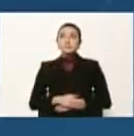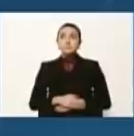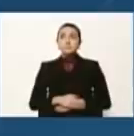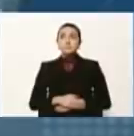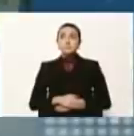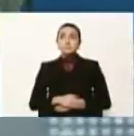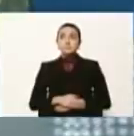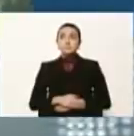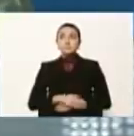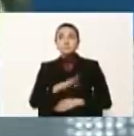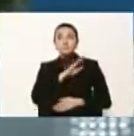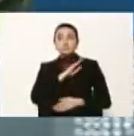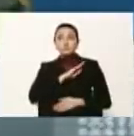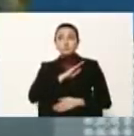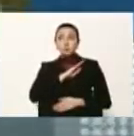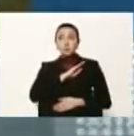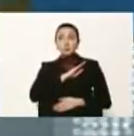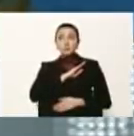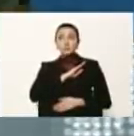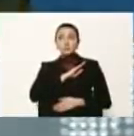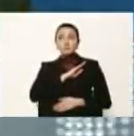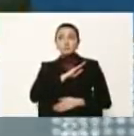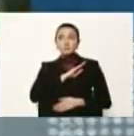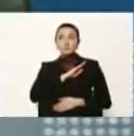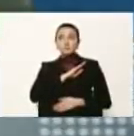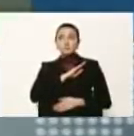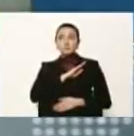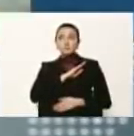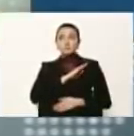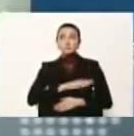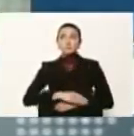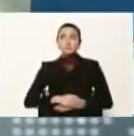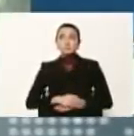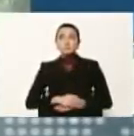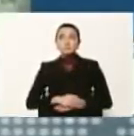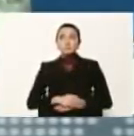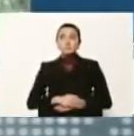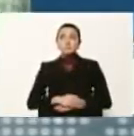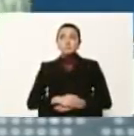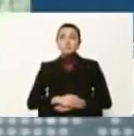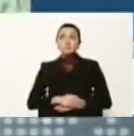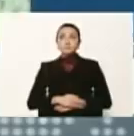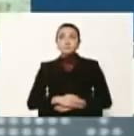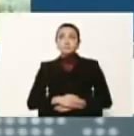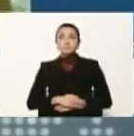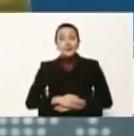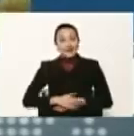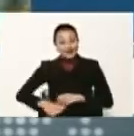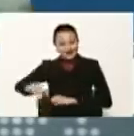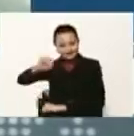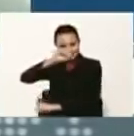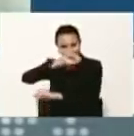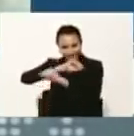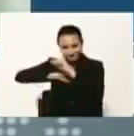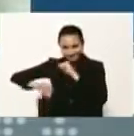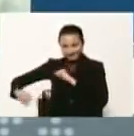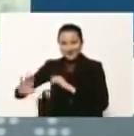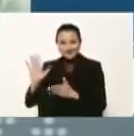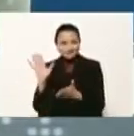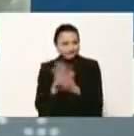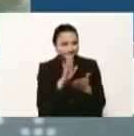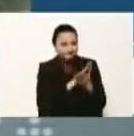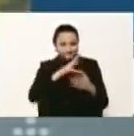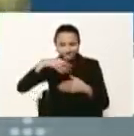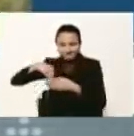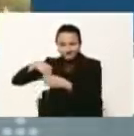nuestra Fuerza Armada Nacional Bolivariana, que tiene constitucionalmente la defensa del orden